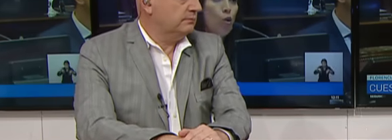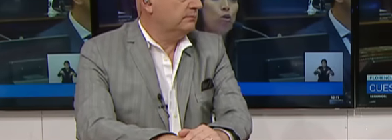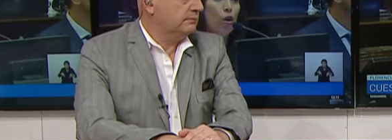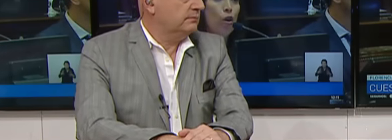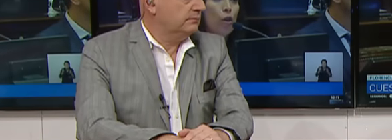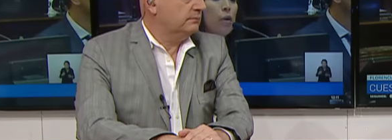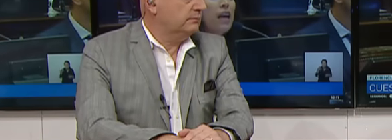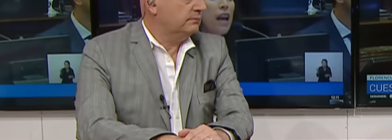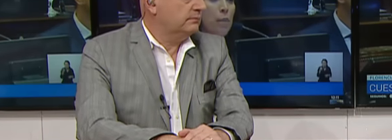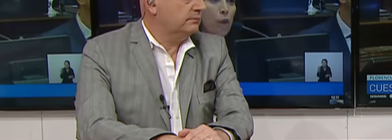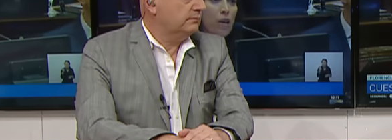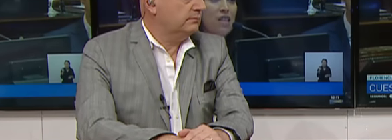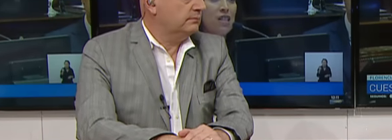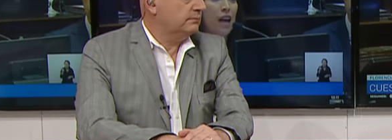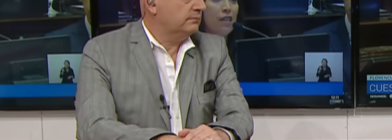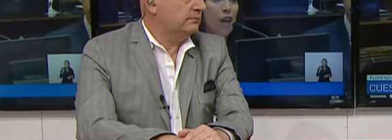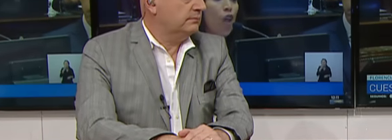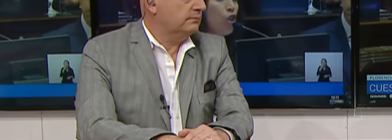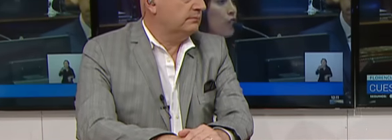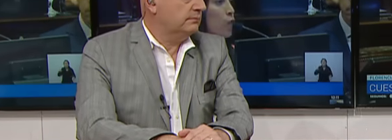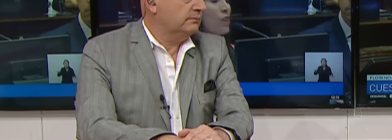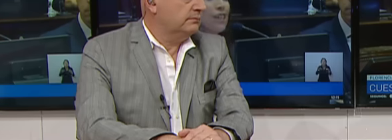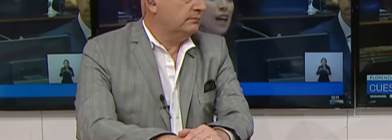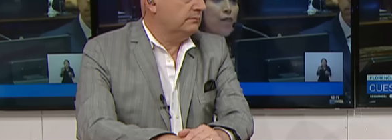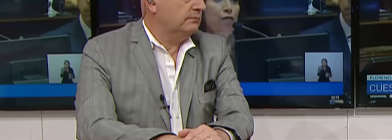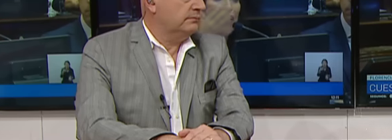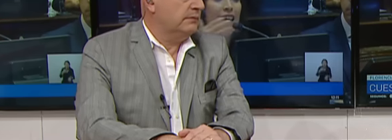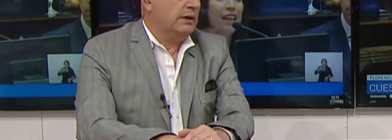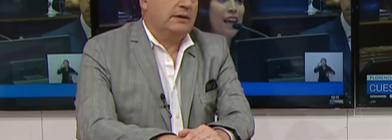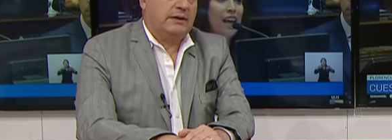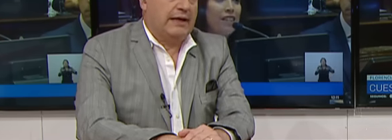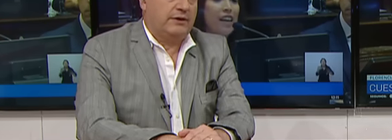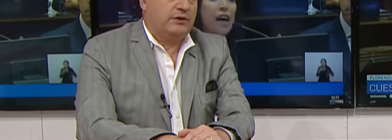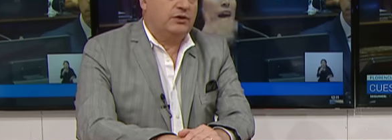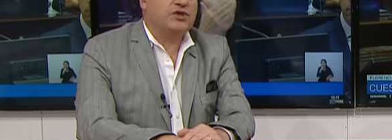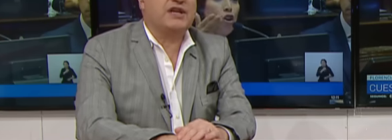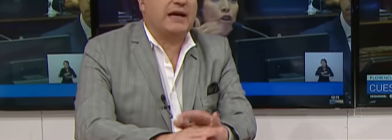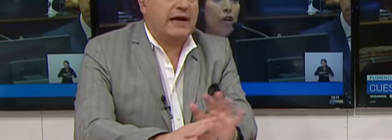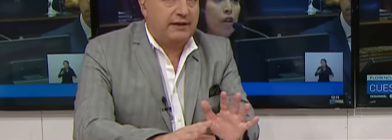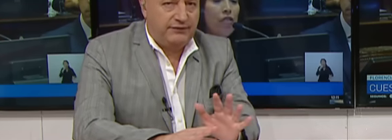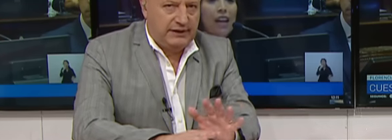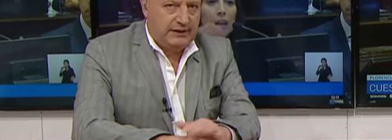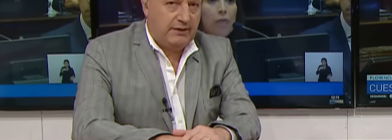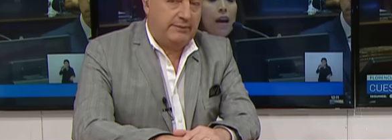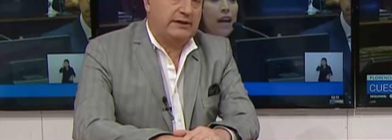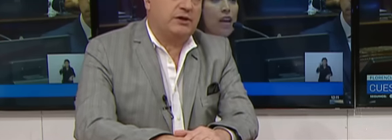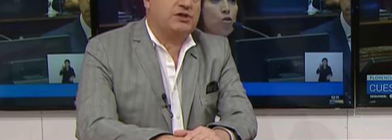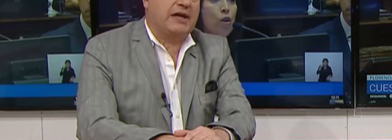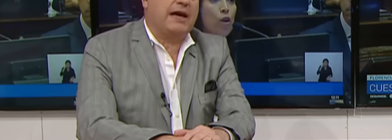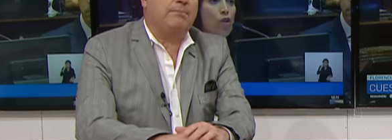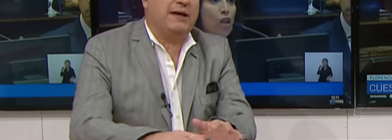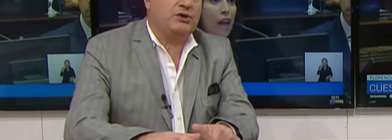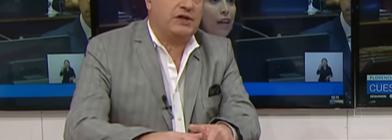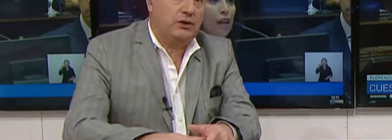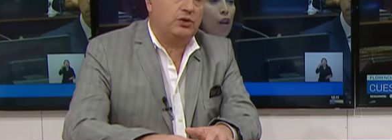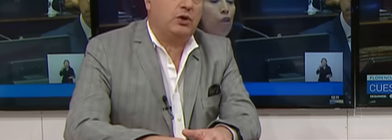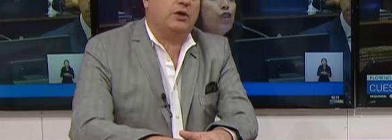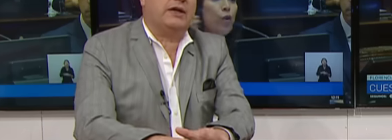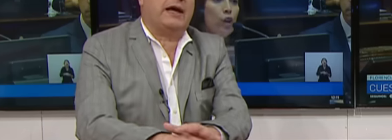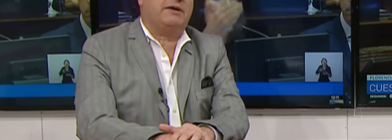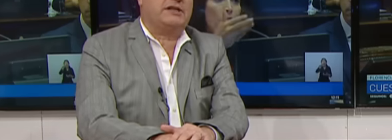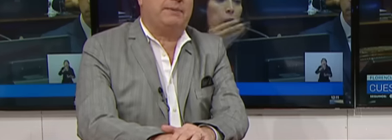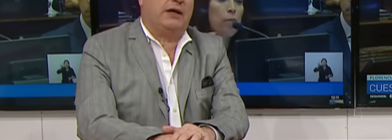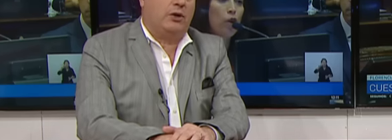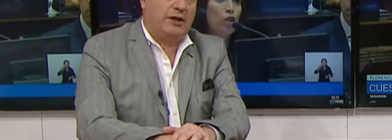senado al decreto del presidente queda todavía pendiente la discusión en la cámara de diputados no se cae definitivamente no se cae Pero sería un